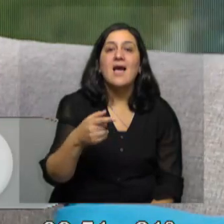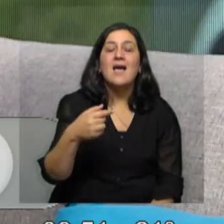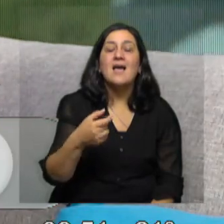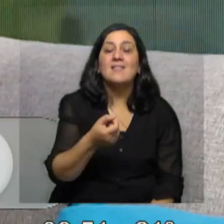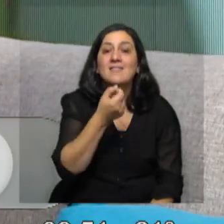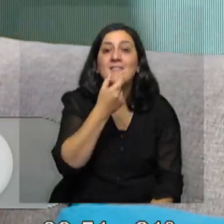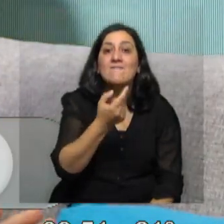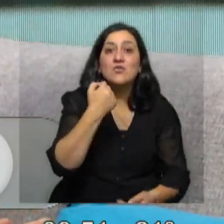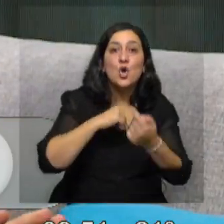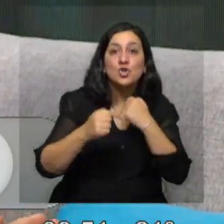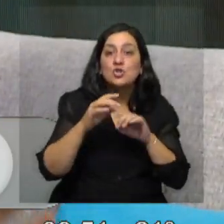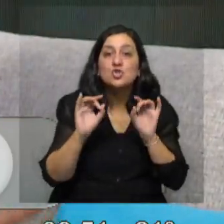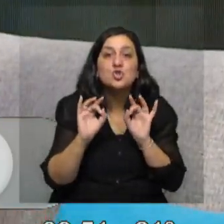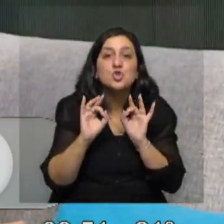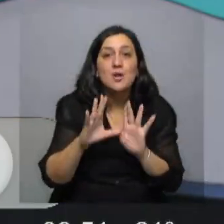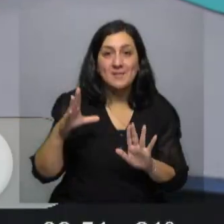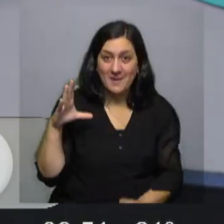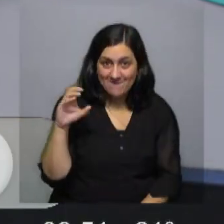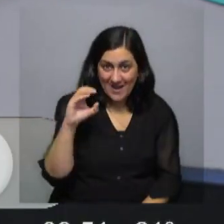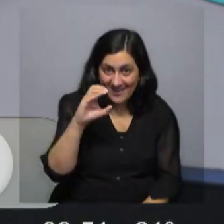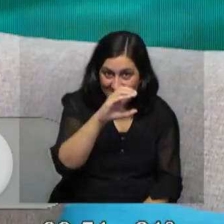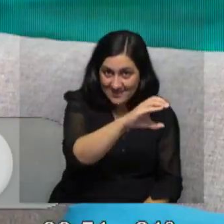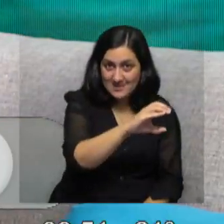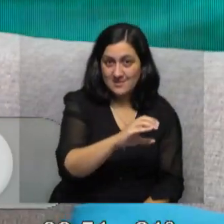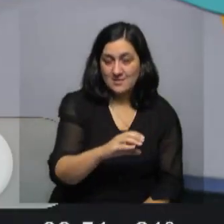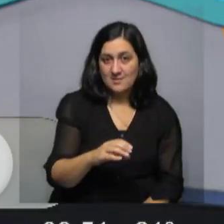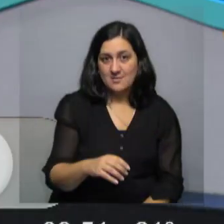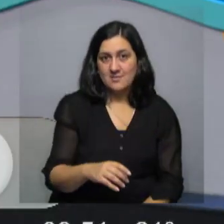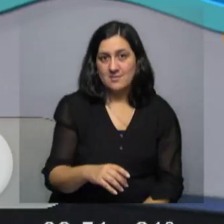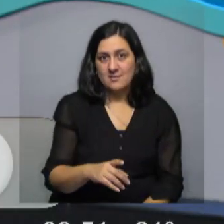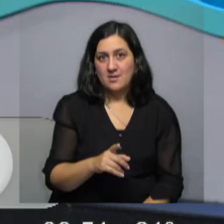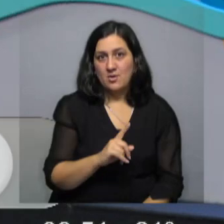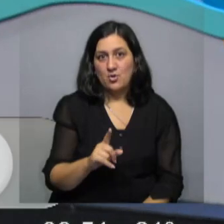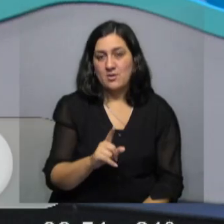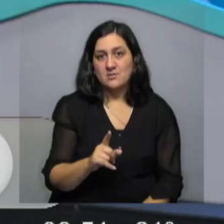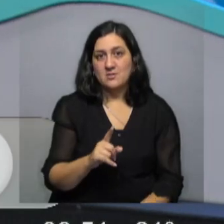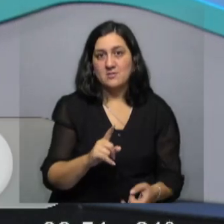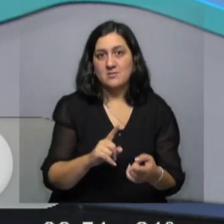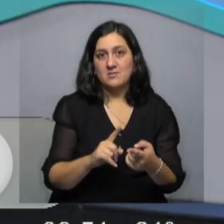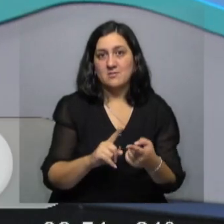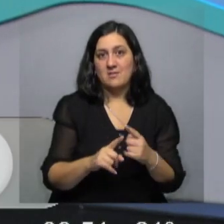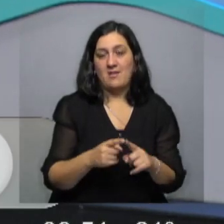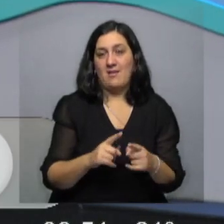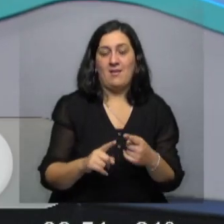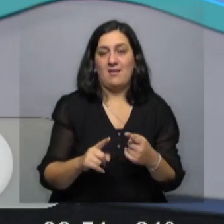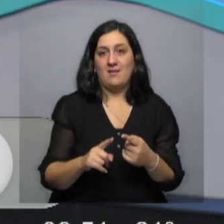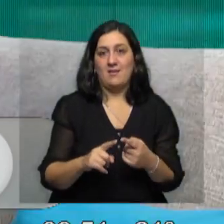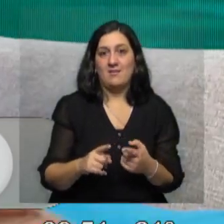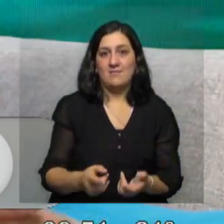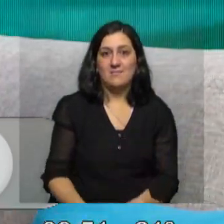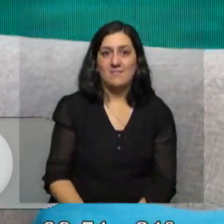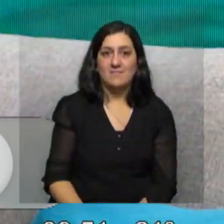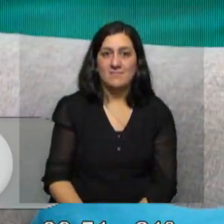antibiótico es para bacterias. Bacterias. ¿Está? Tenemos un mal uso... Tampoco digas que antibiótico tiene mucho que ver con la palabra bacteria, porque... Bueno, no,